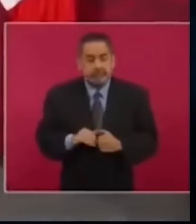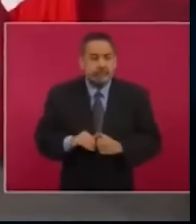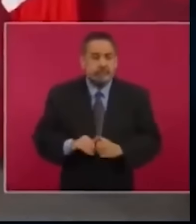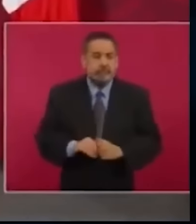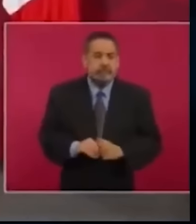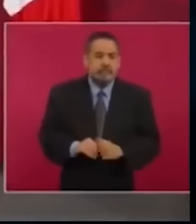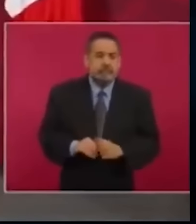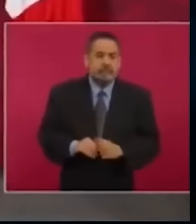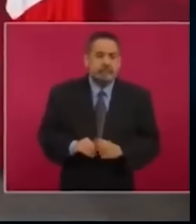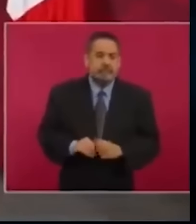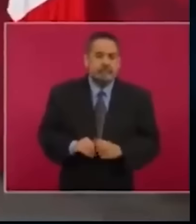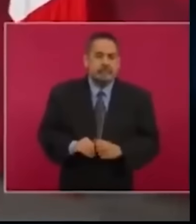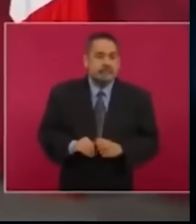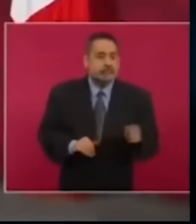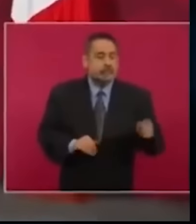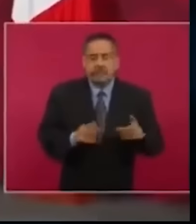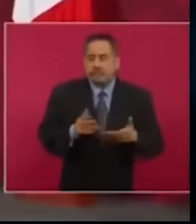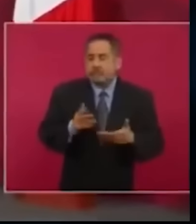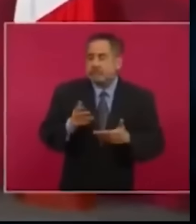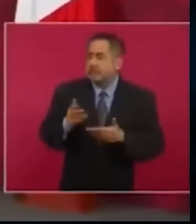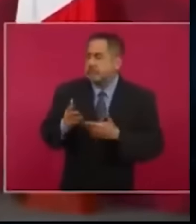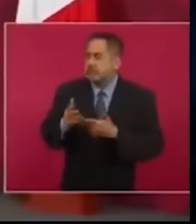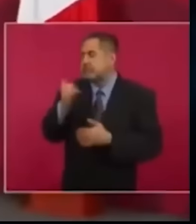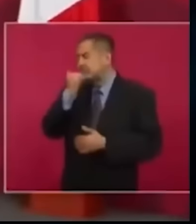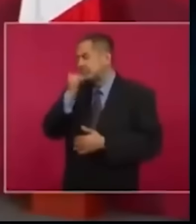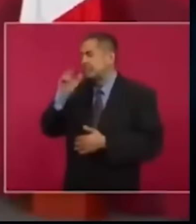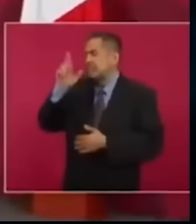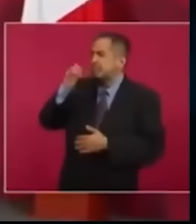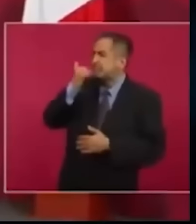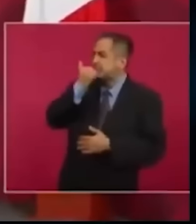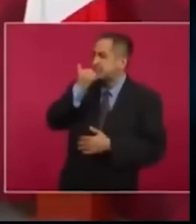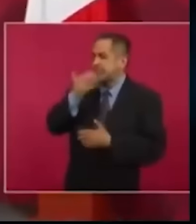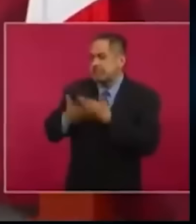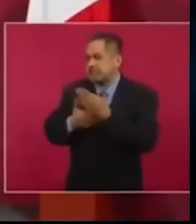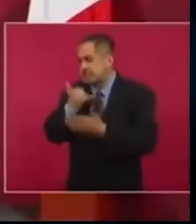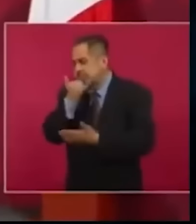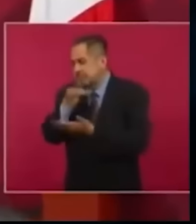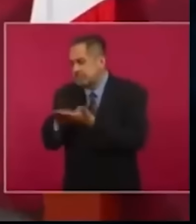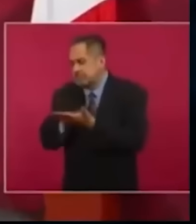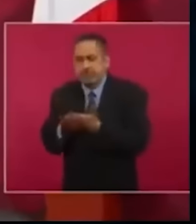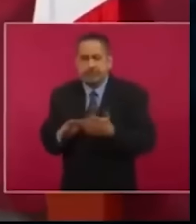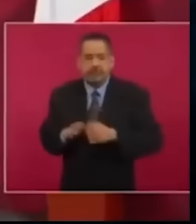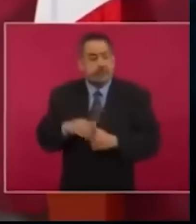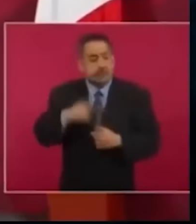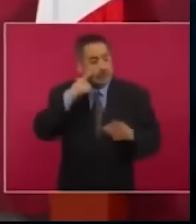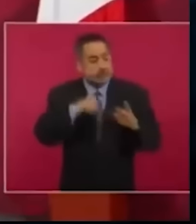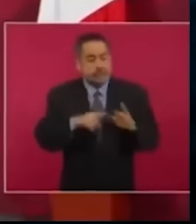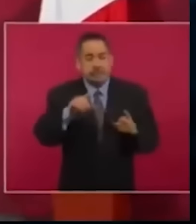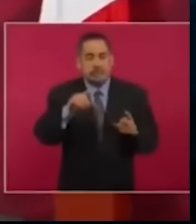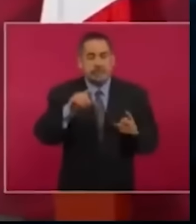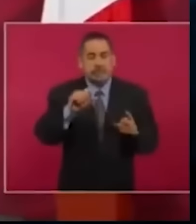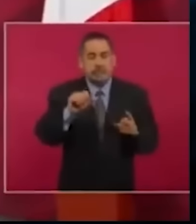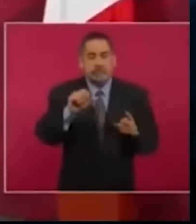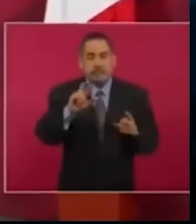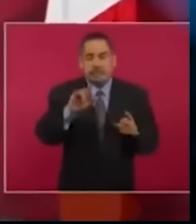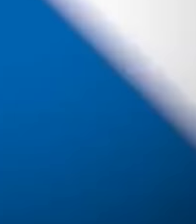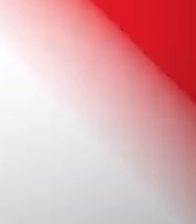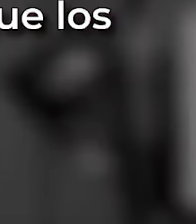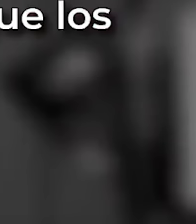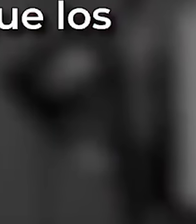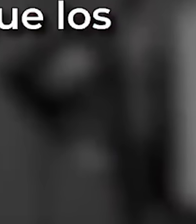ética este fresca disculpa y estoy esperando también que Carmen Aristegui haga lo